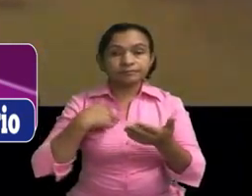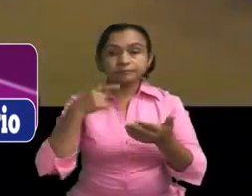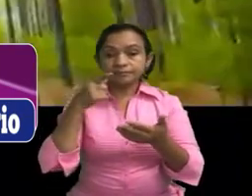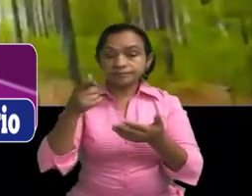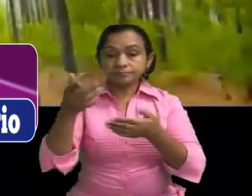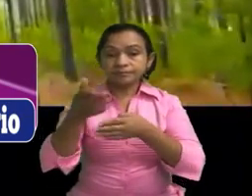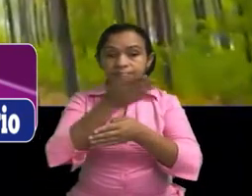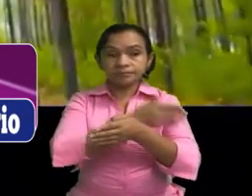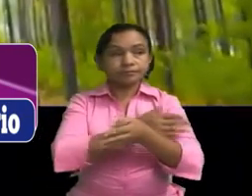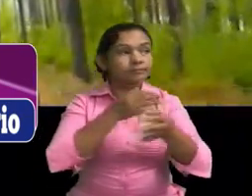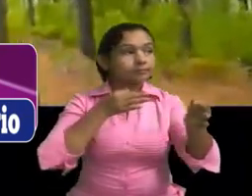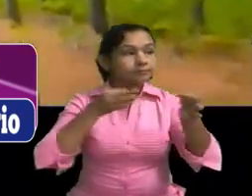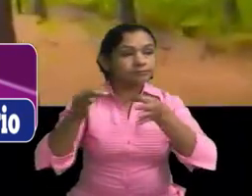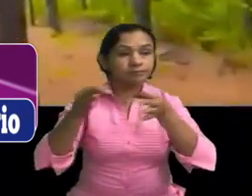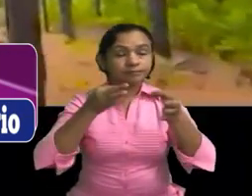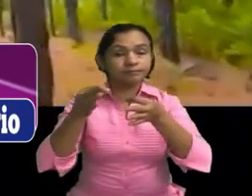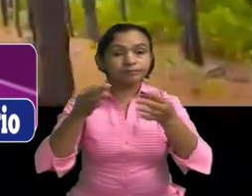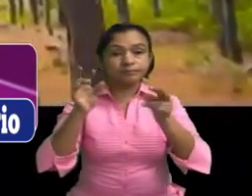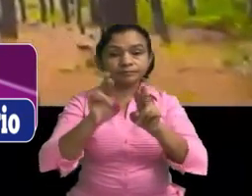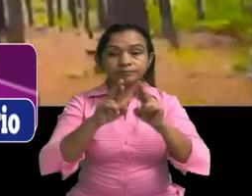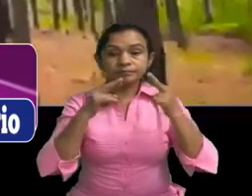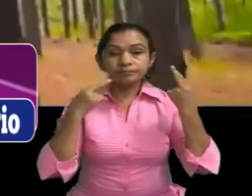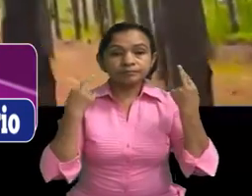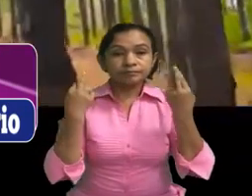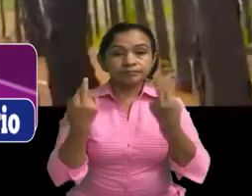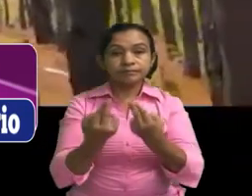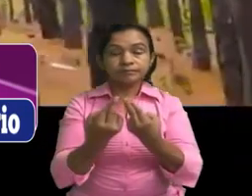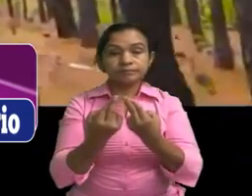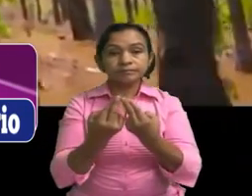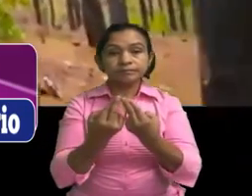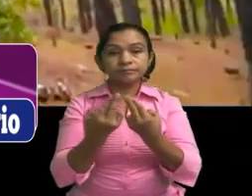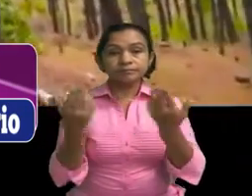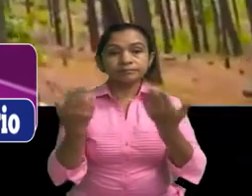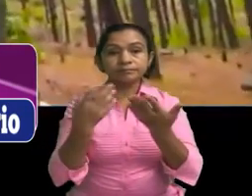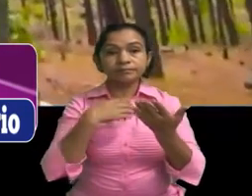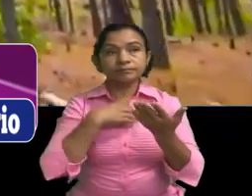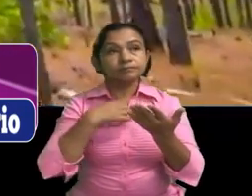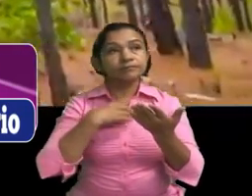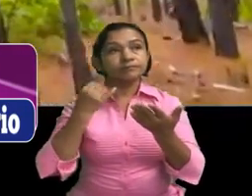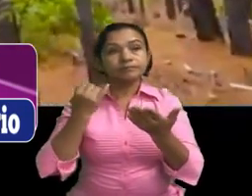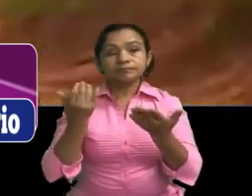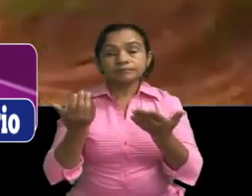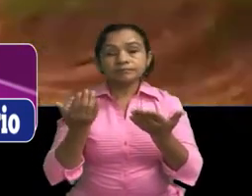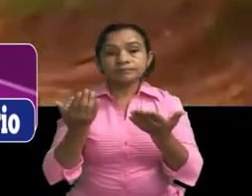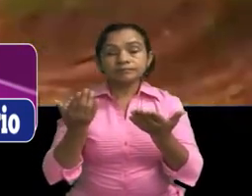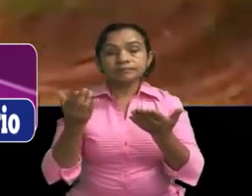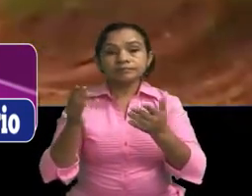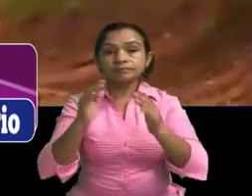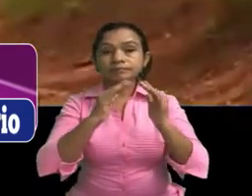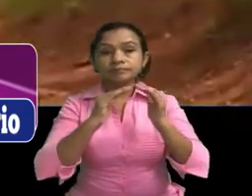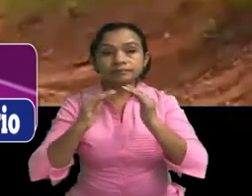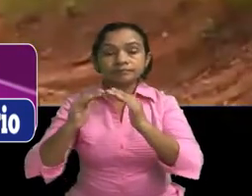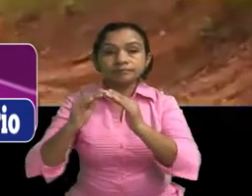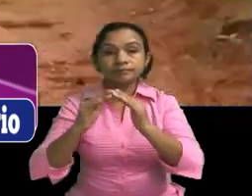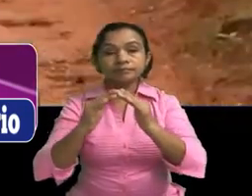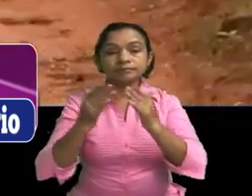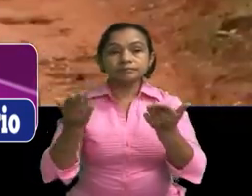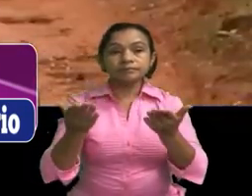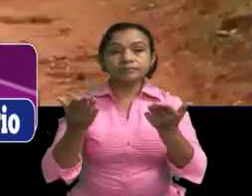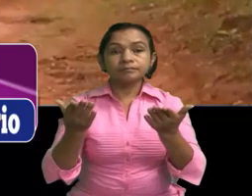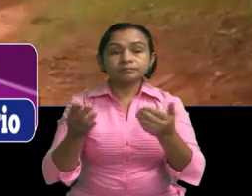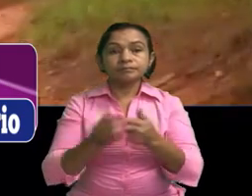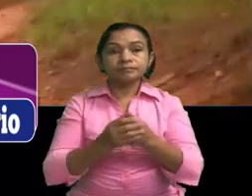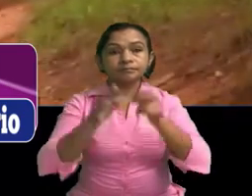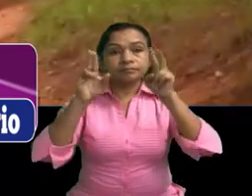decía, por ejemplo, de estos encuentros y de la conciencia que hay ya en algunos comunitarios, en algunos productores,